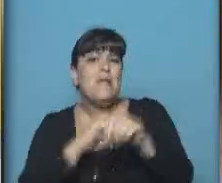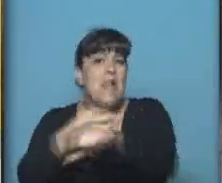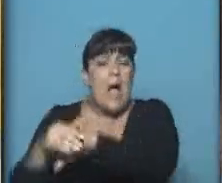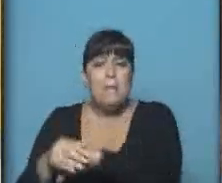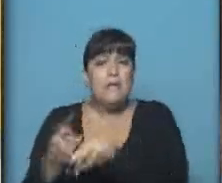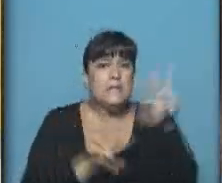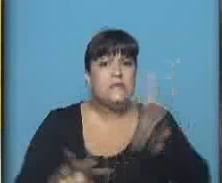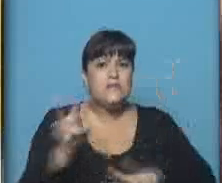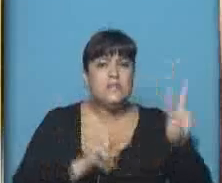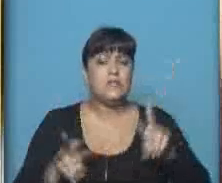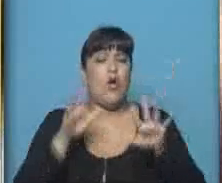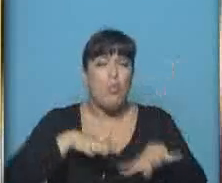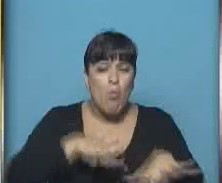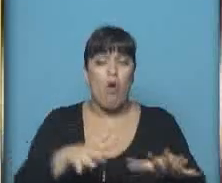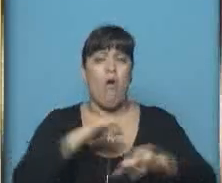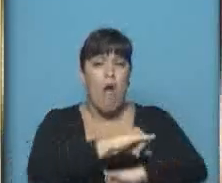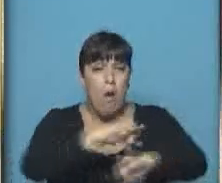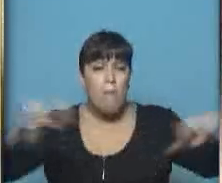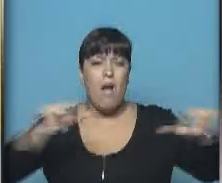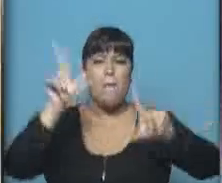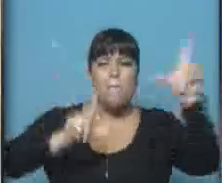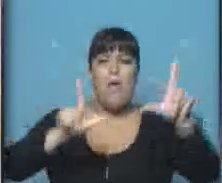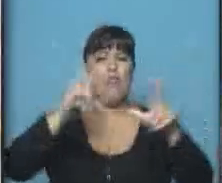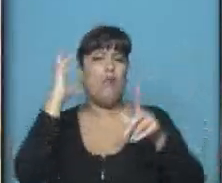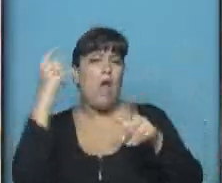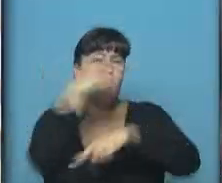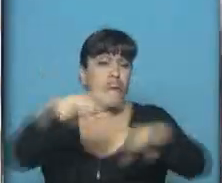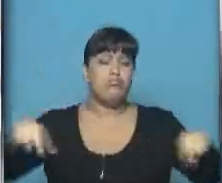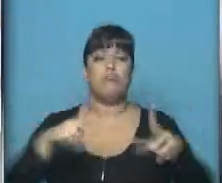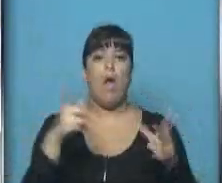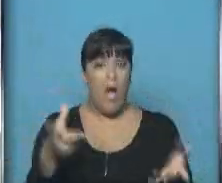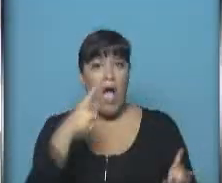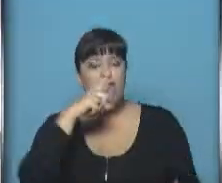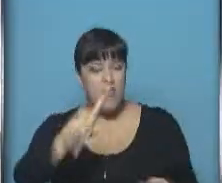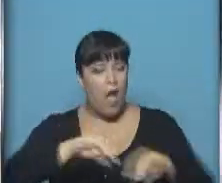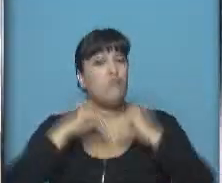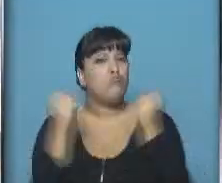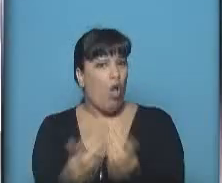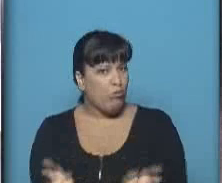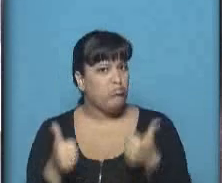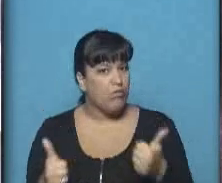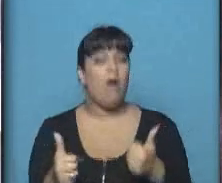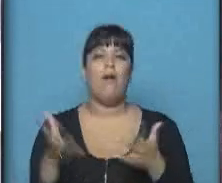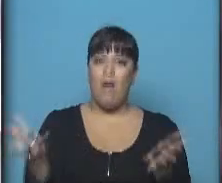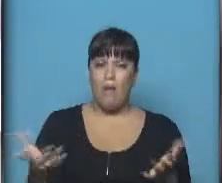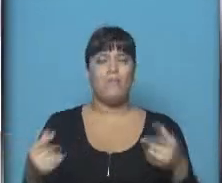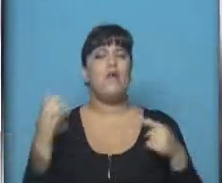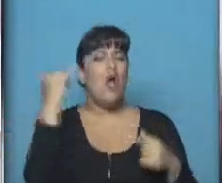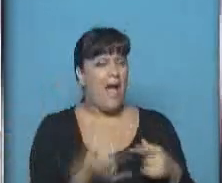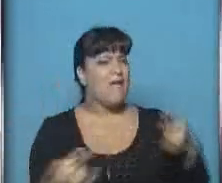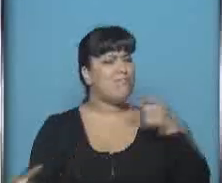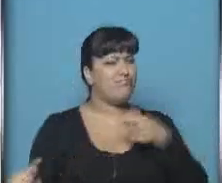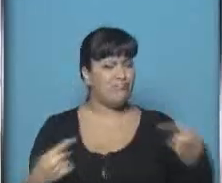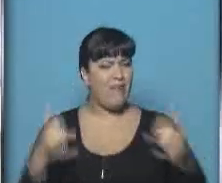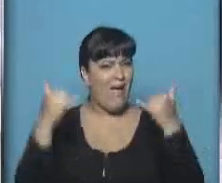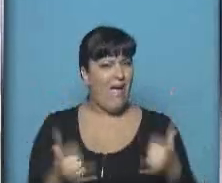comenzaron movilizaciones, una campaña por los medios, y finalmente esto dio resultado, el resultado que entra en contradicciones con lo